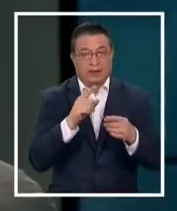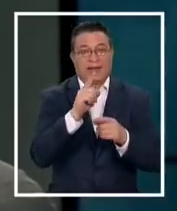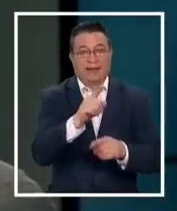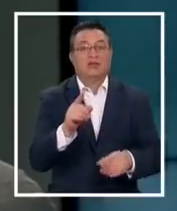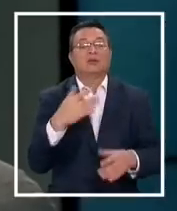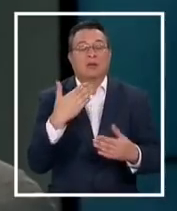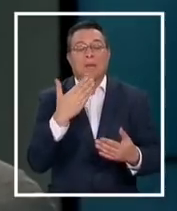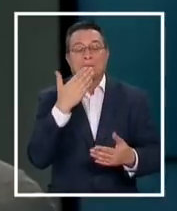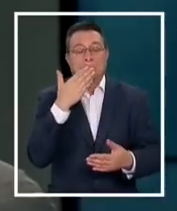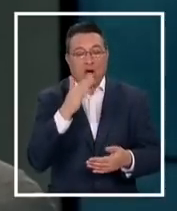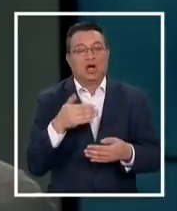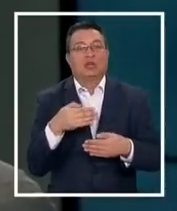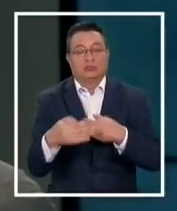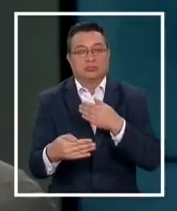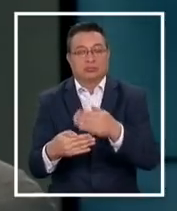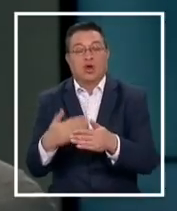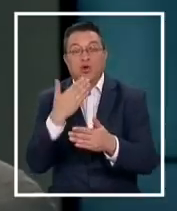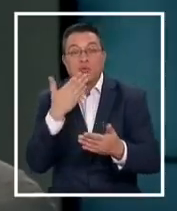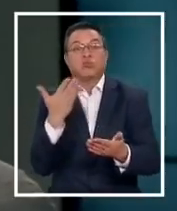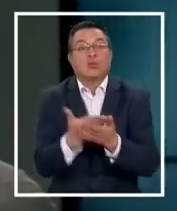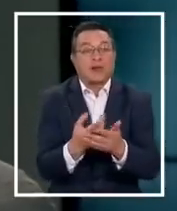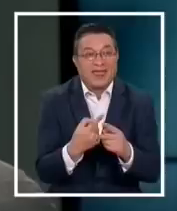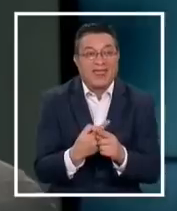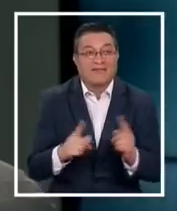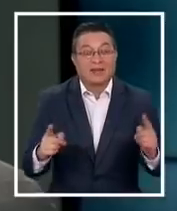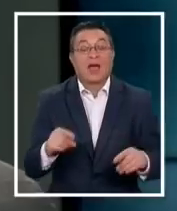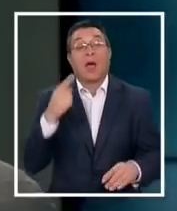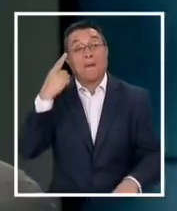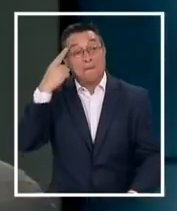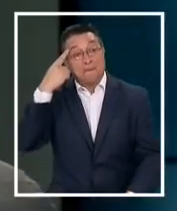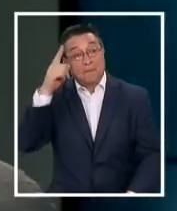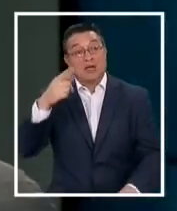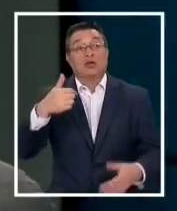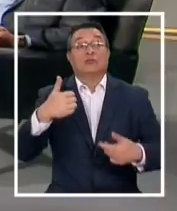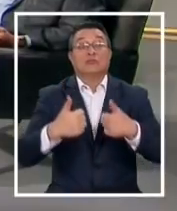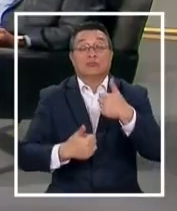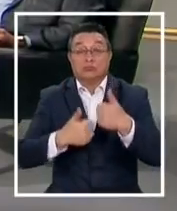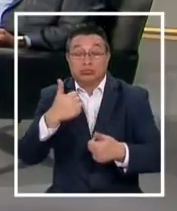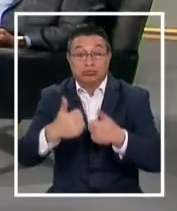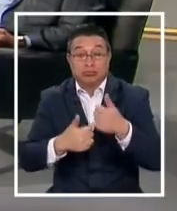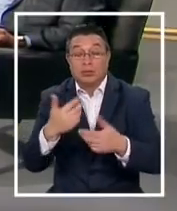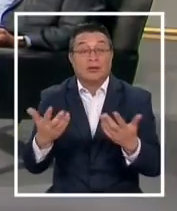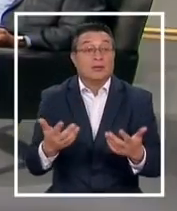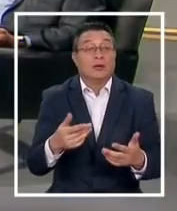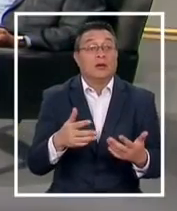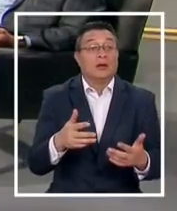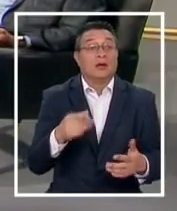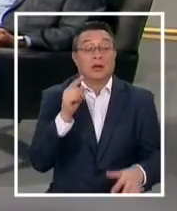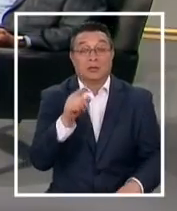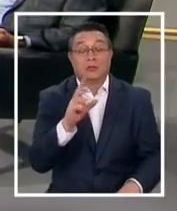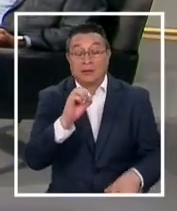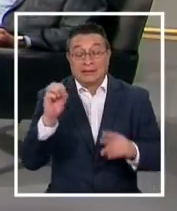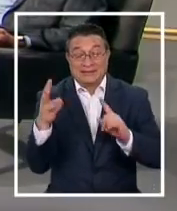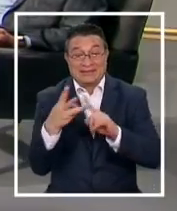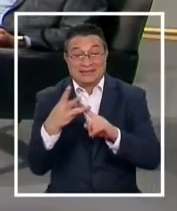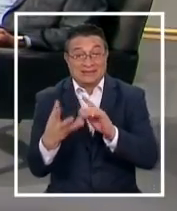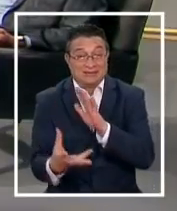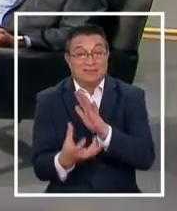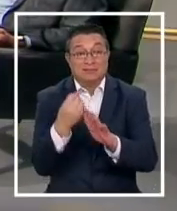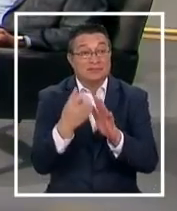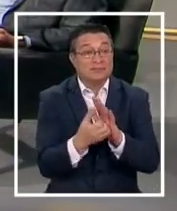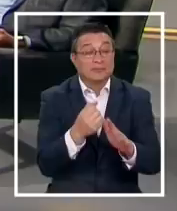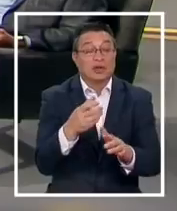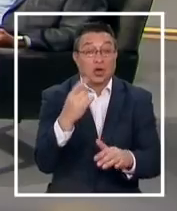hacer que esas mejoren y que esas propuestas sean distintas. Pero ahora, con respecto a la carrera nacional, con respecto a la a favor del tercer retiro y también